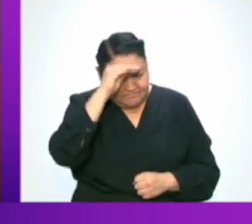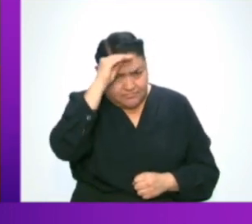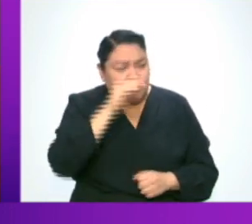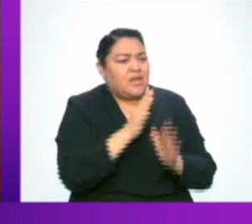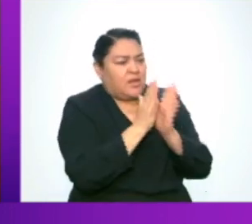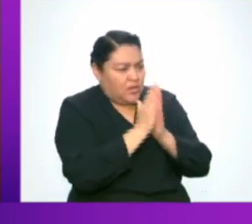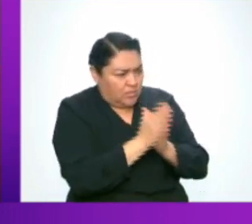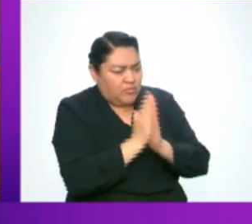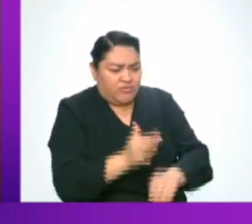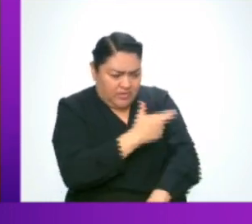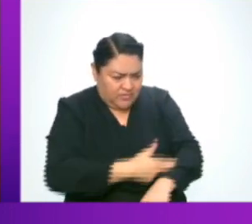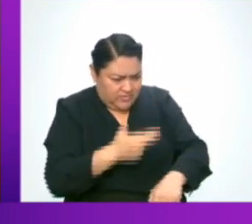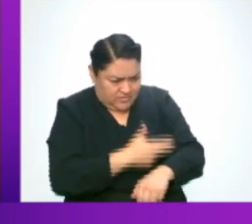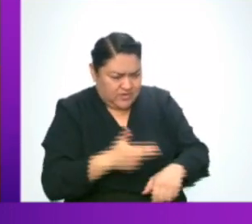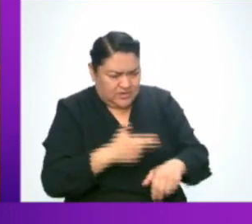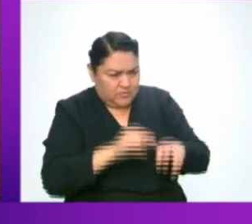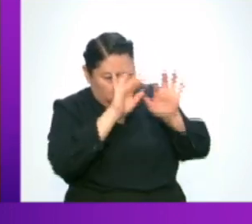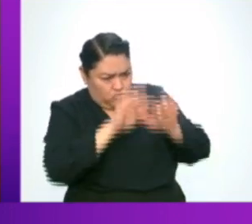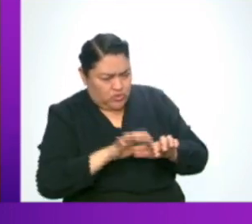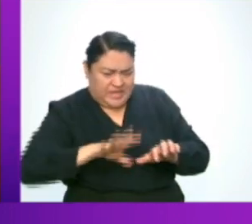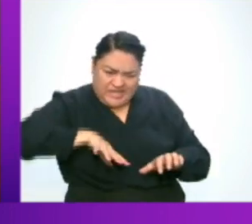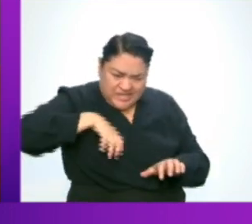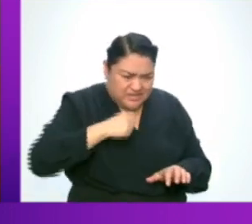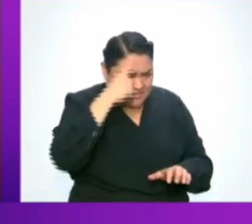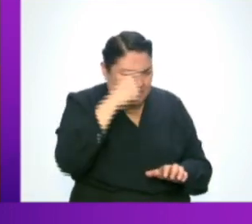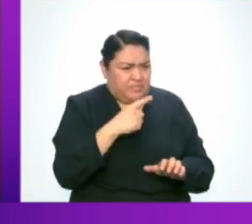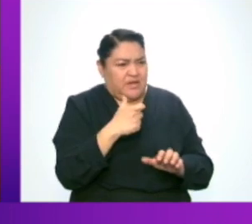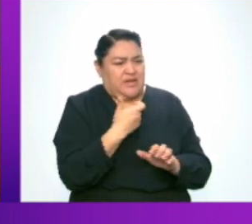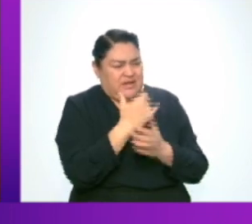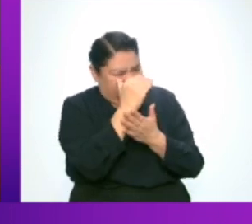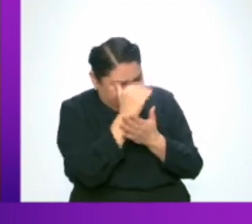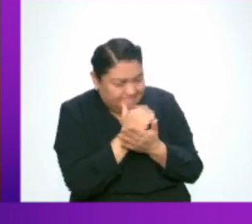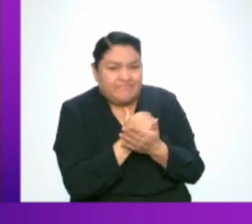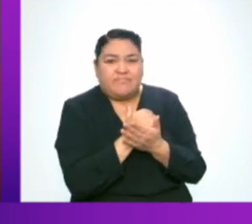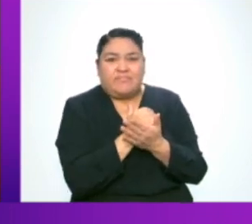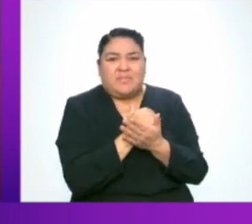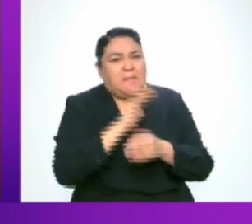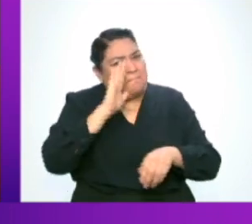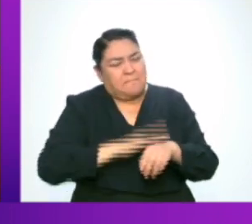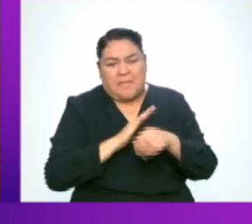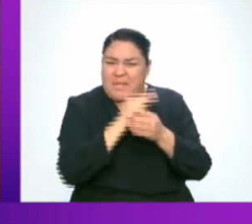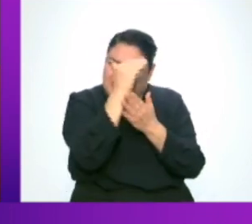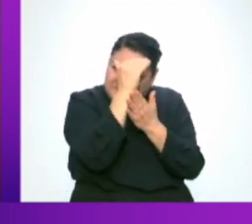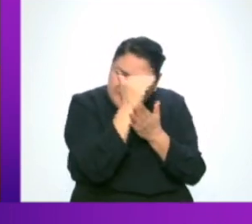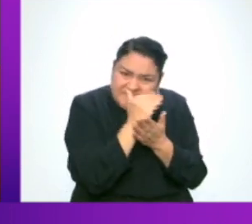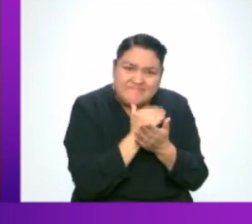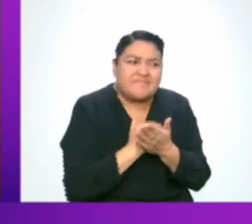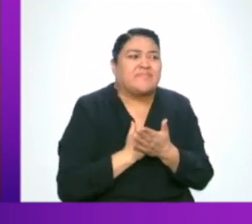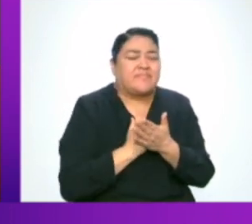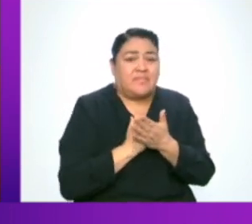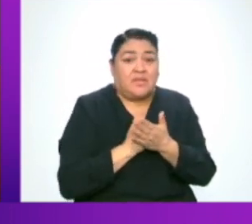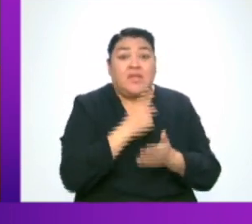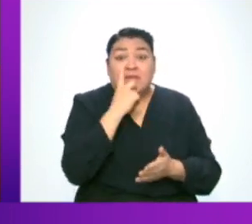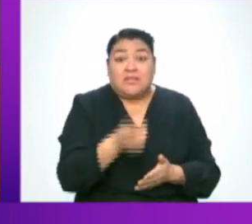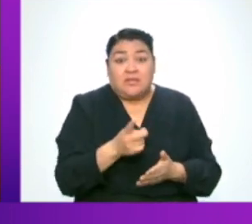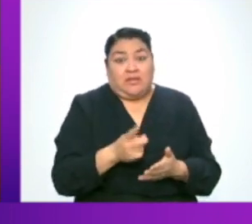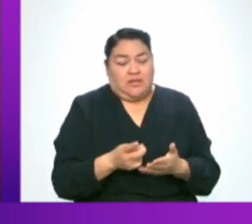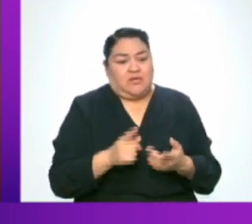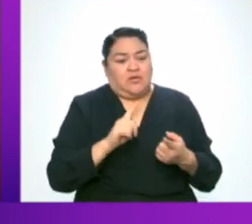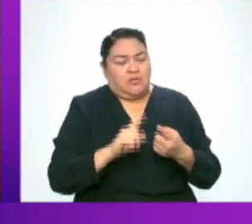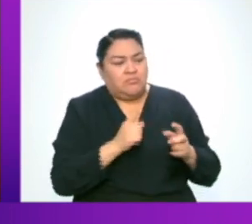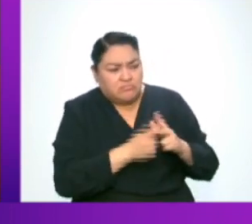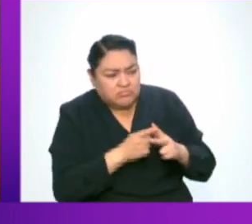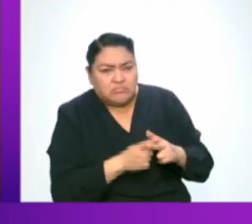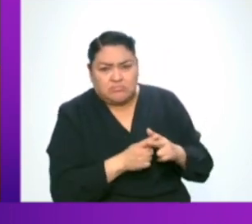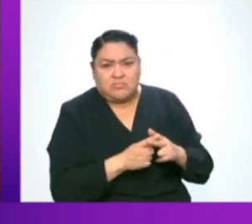hiciéramos este algún esfuerzo por ir a un adelgazamiento mayúsculo nos pidió algunos